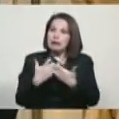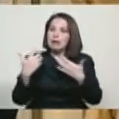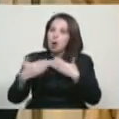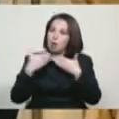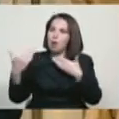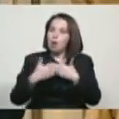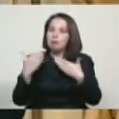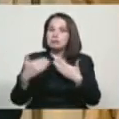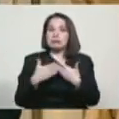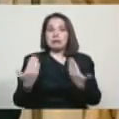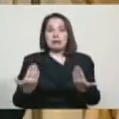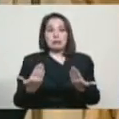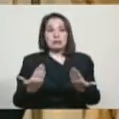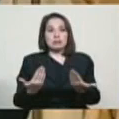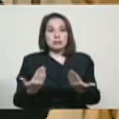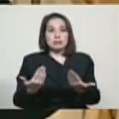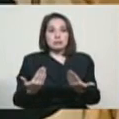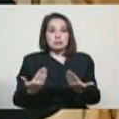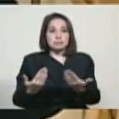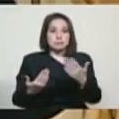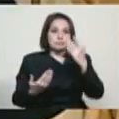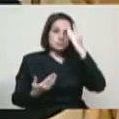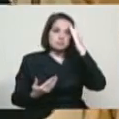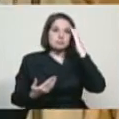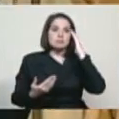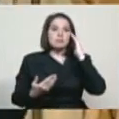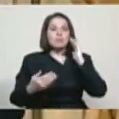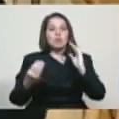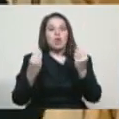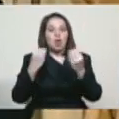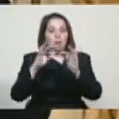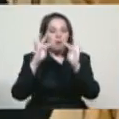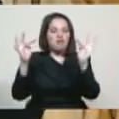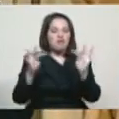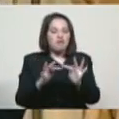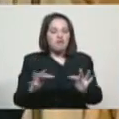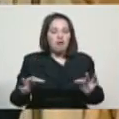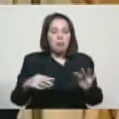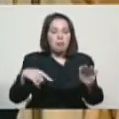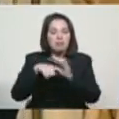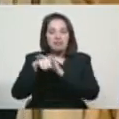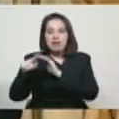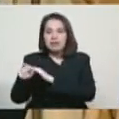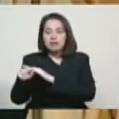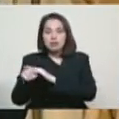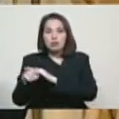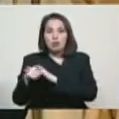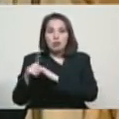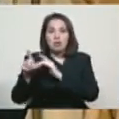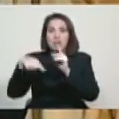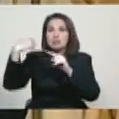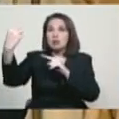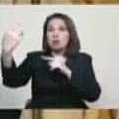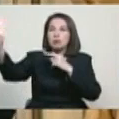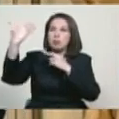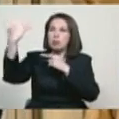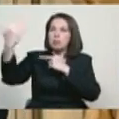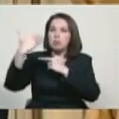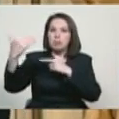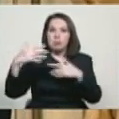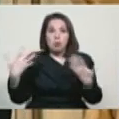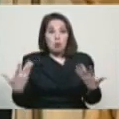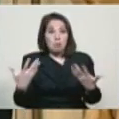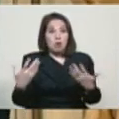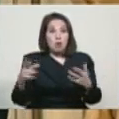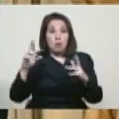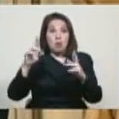de carácter no convencional que se le aplica como formato a nuestro país desde adentro y desde afuera, el mayor reto de